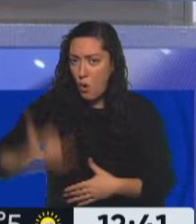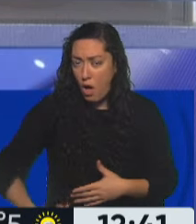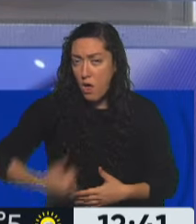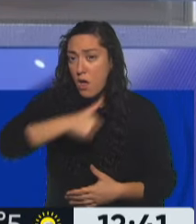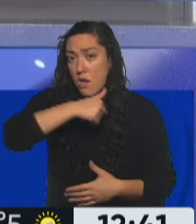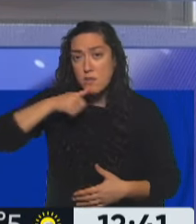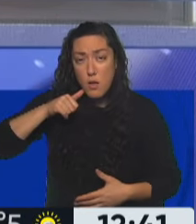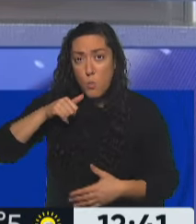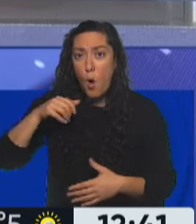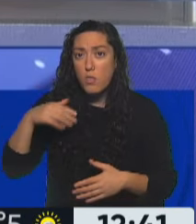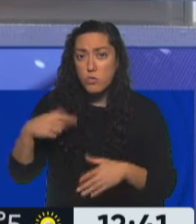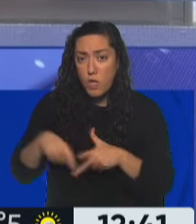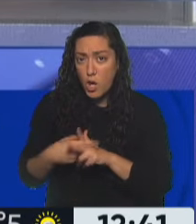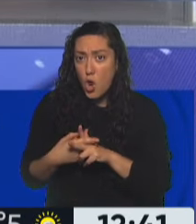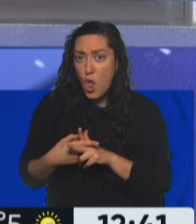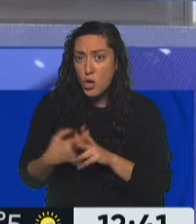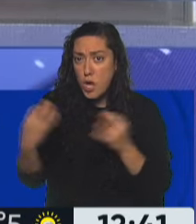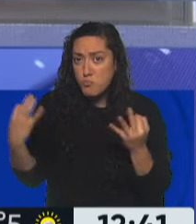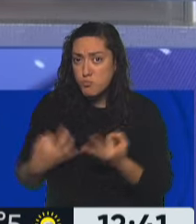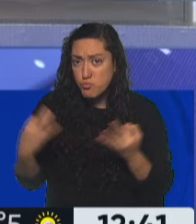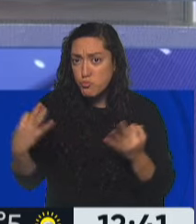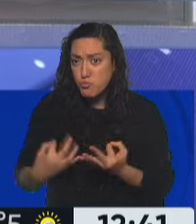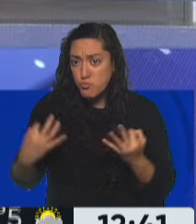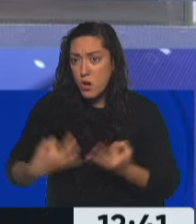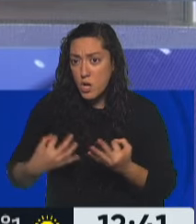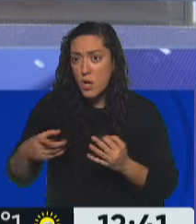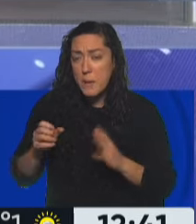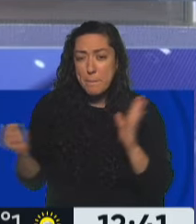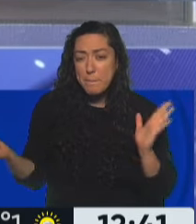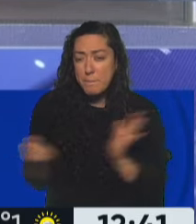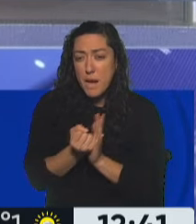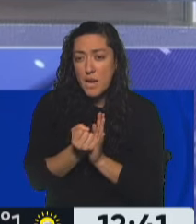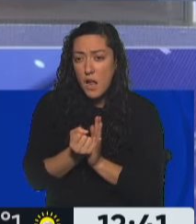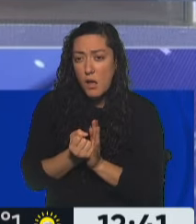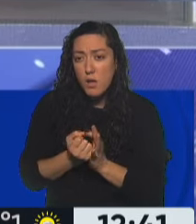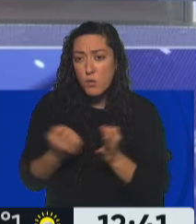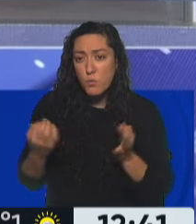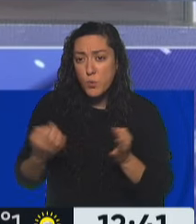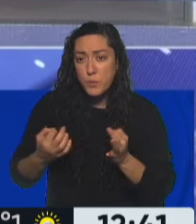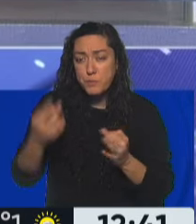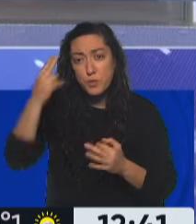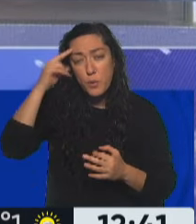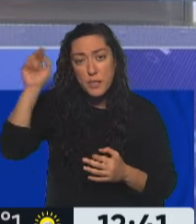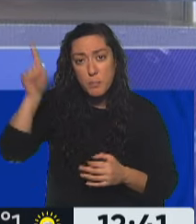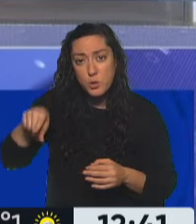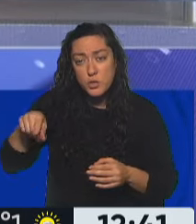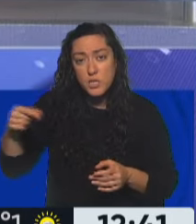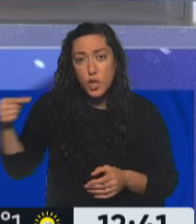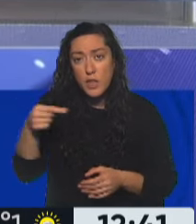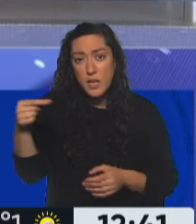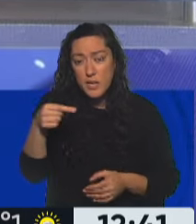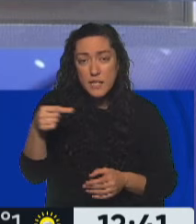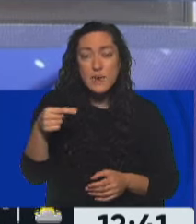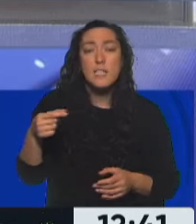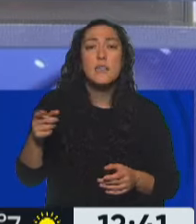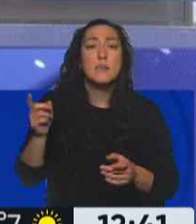una economía de alta tecnología. Sin dudas. Tal vez una de las grandes marcas de Taiwán es que produce el 90% de los semiconductores y de